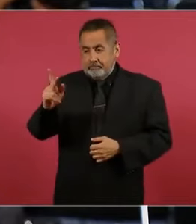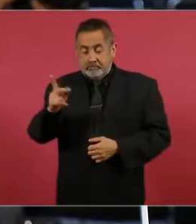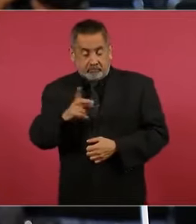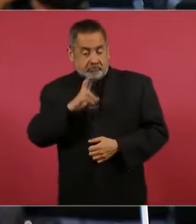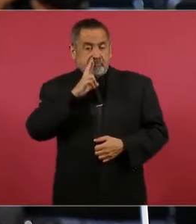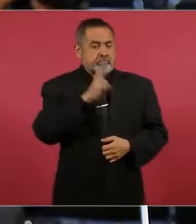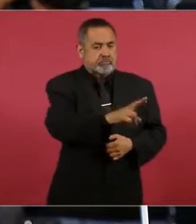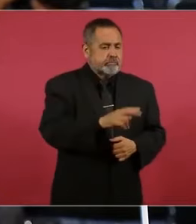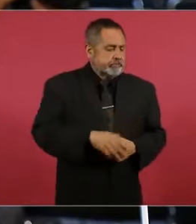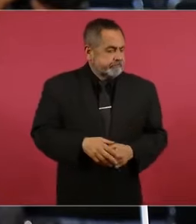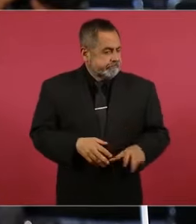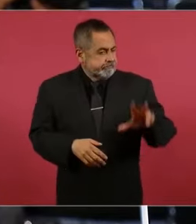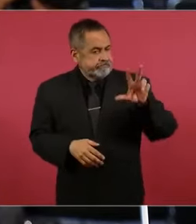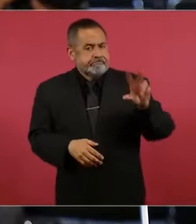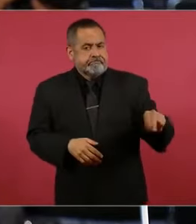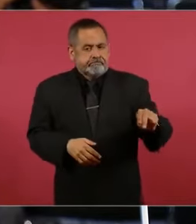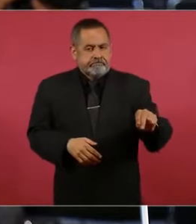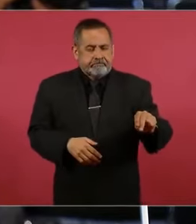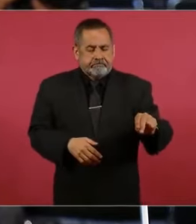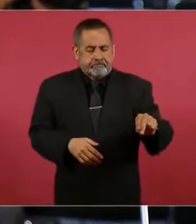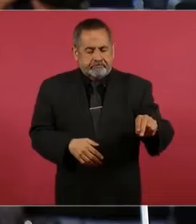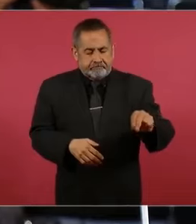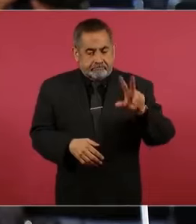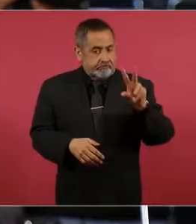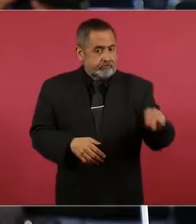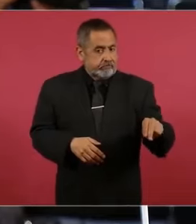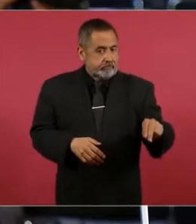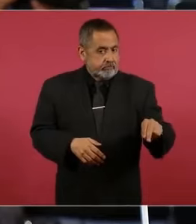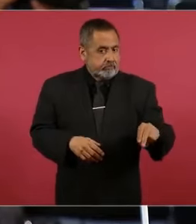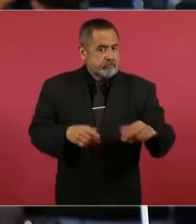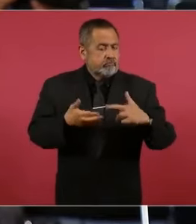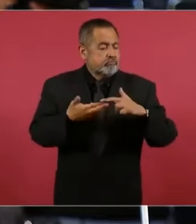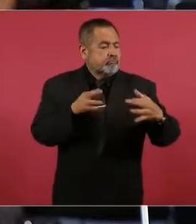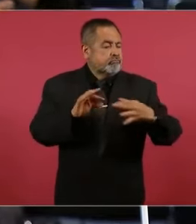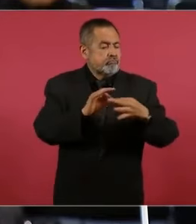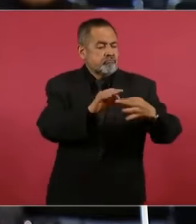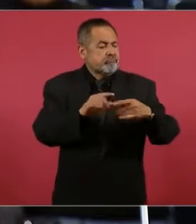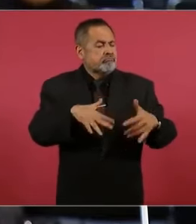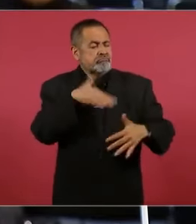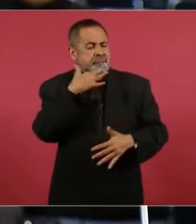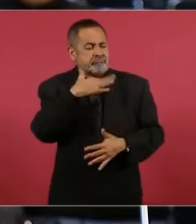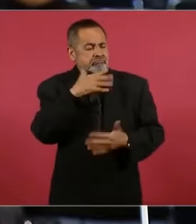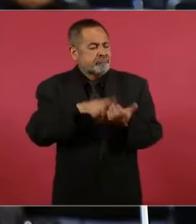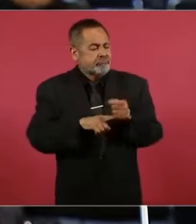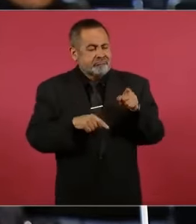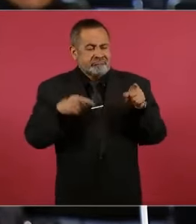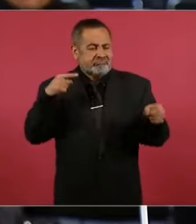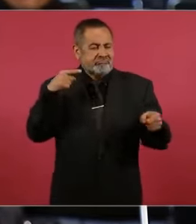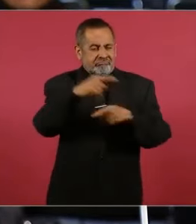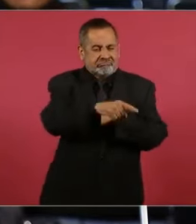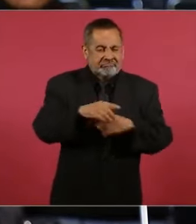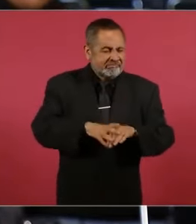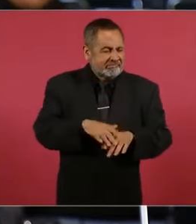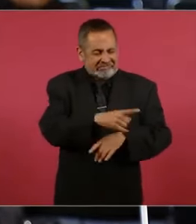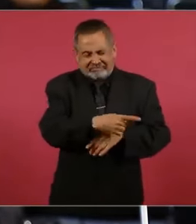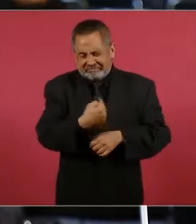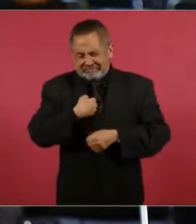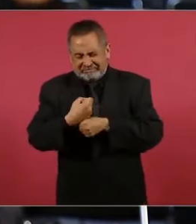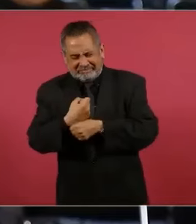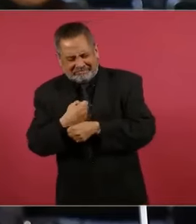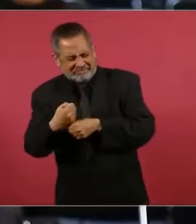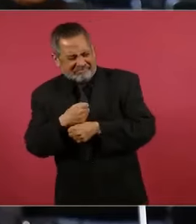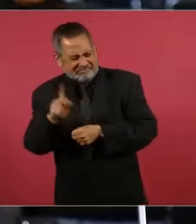respondió: no, esta, señores, es una relación morbosa, una relación